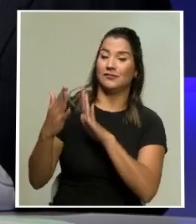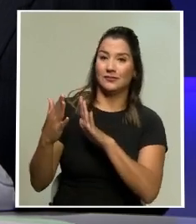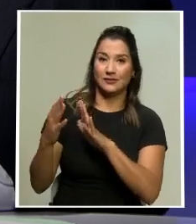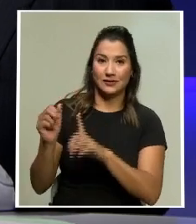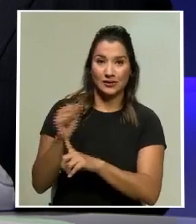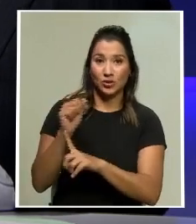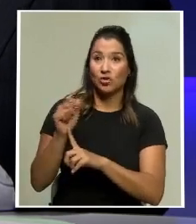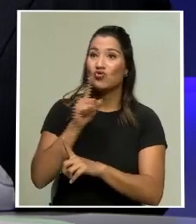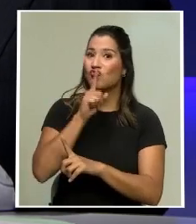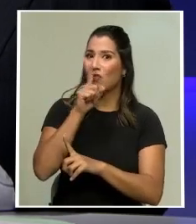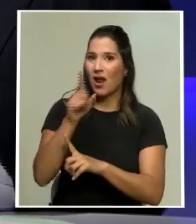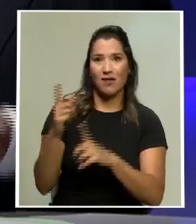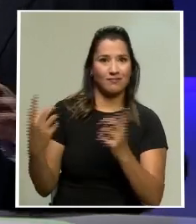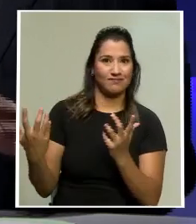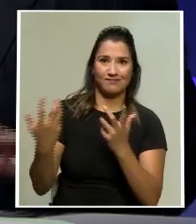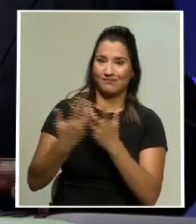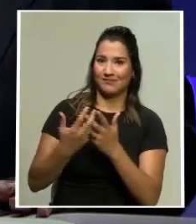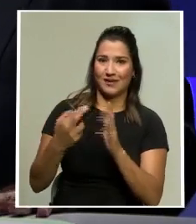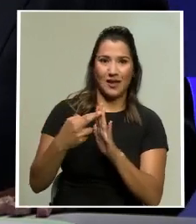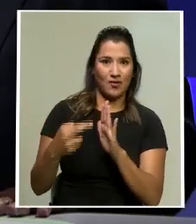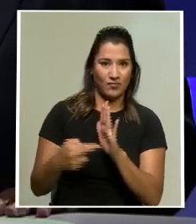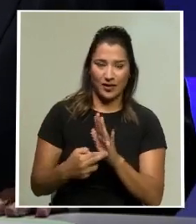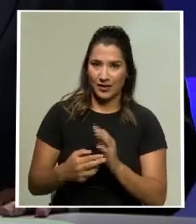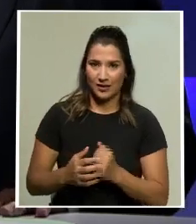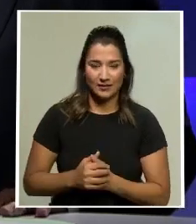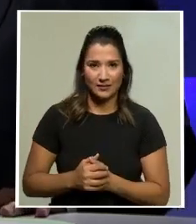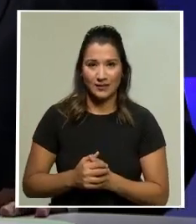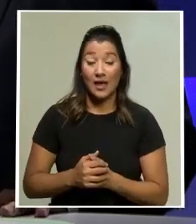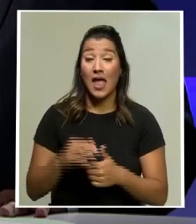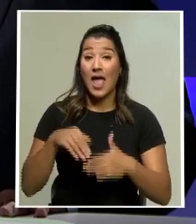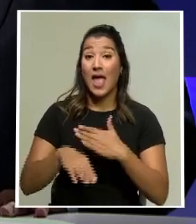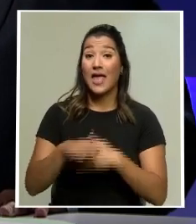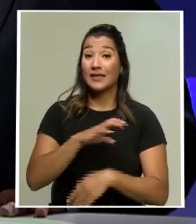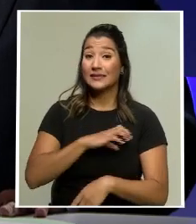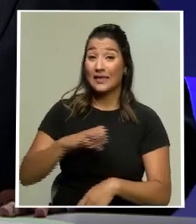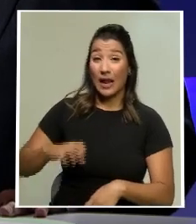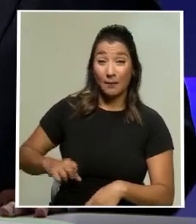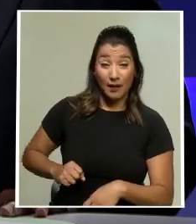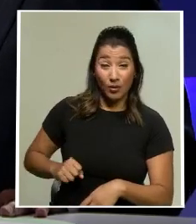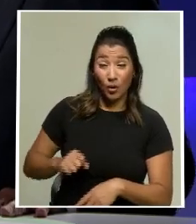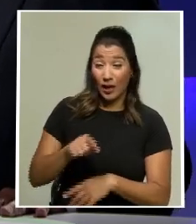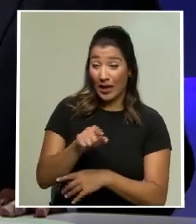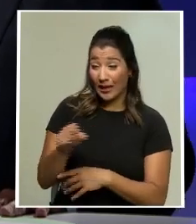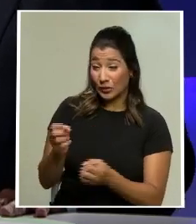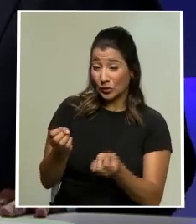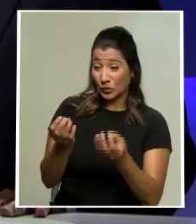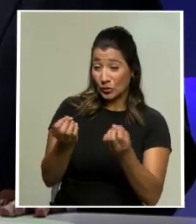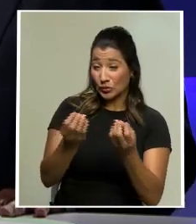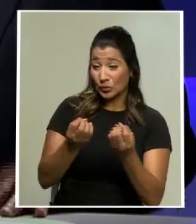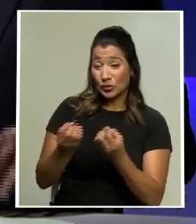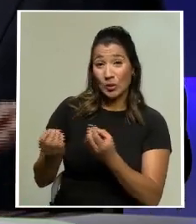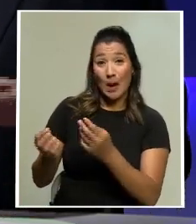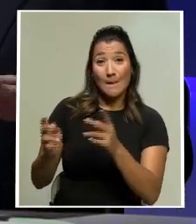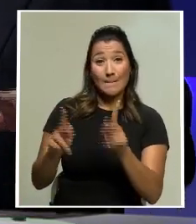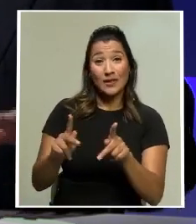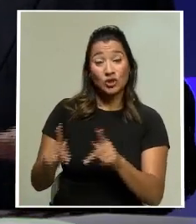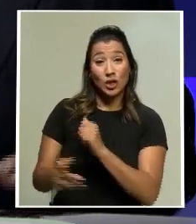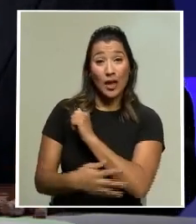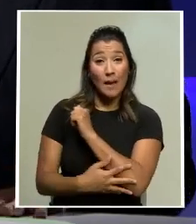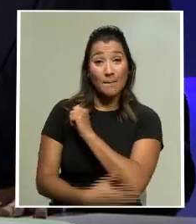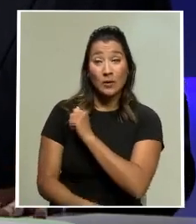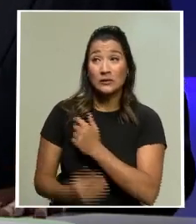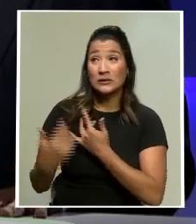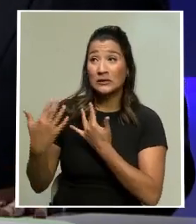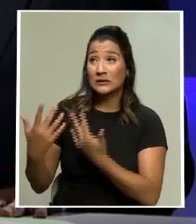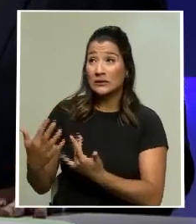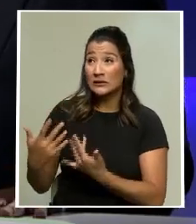sus reglas. En El Salvador, esos miles y miles de pobres que esperaban que con la